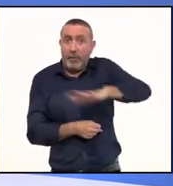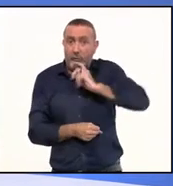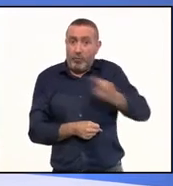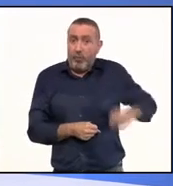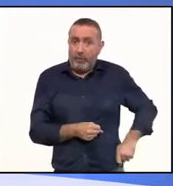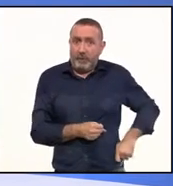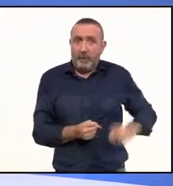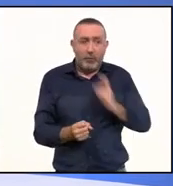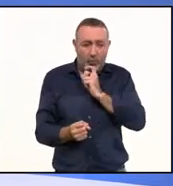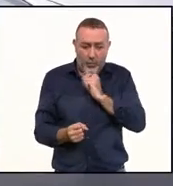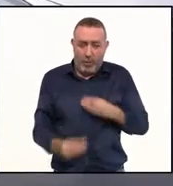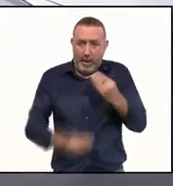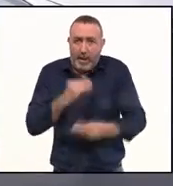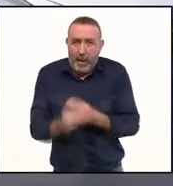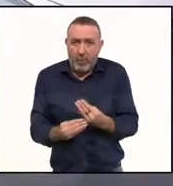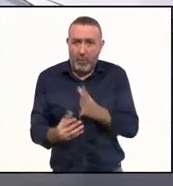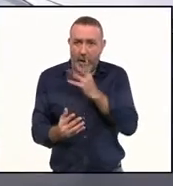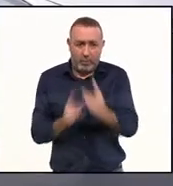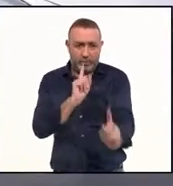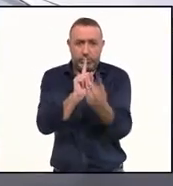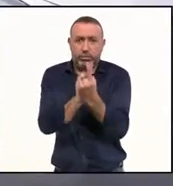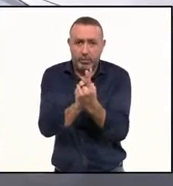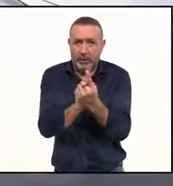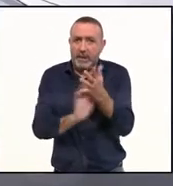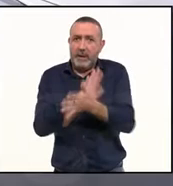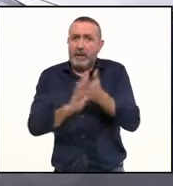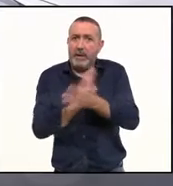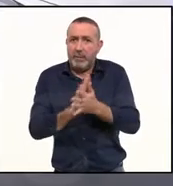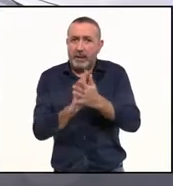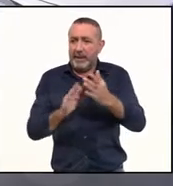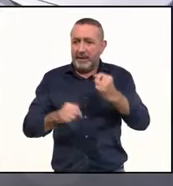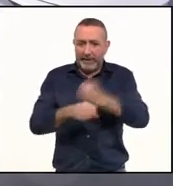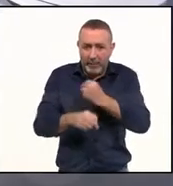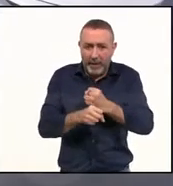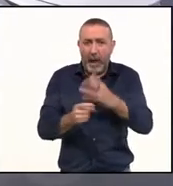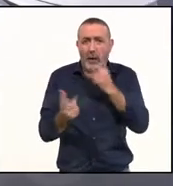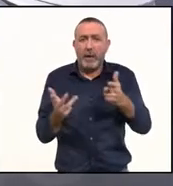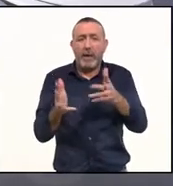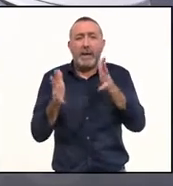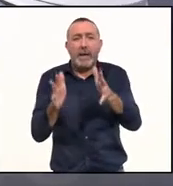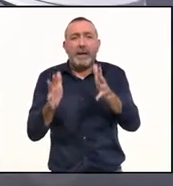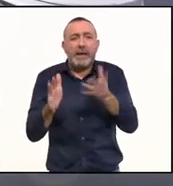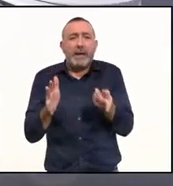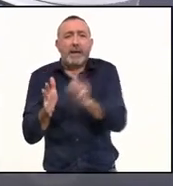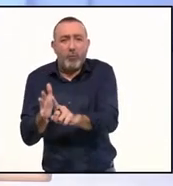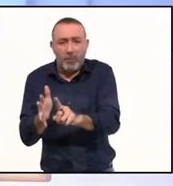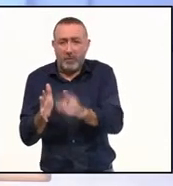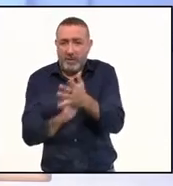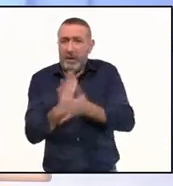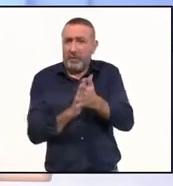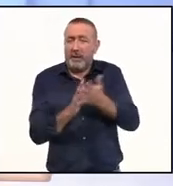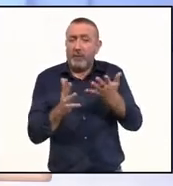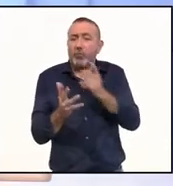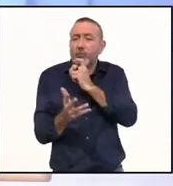empiezo que es lo primero que tengo que hacer a la hora de hablar de esto de trabajar con esto de recomendar sobre esto